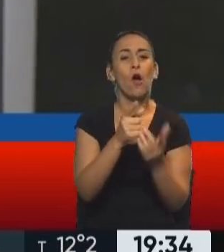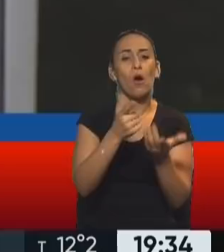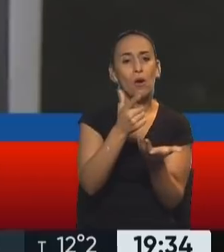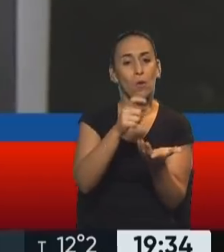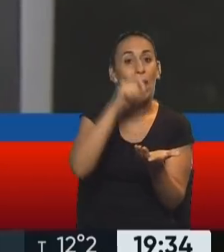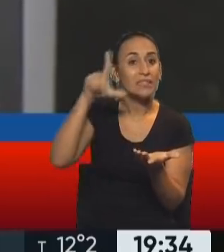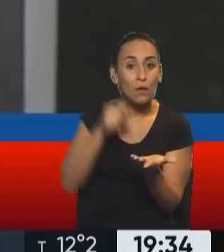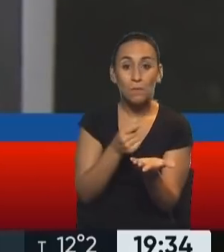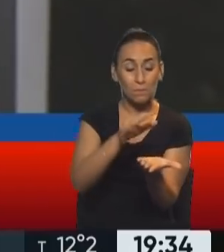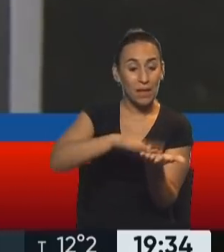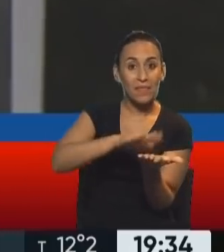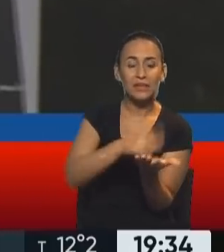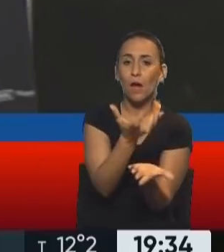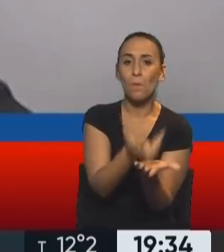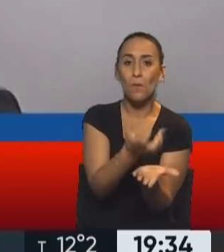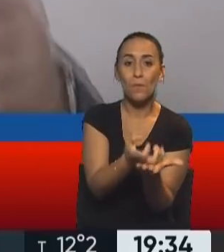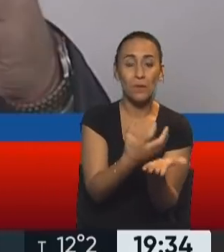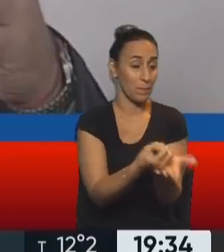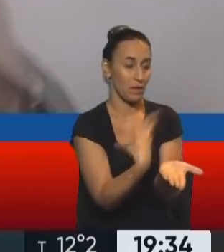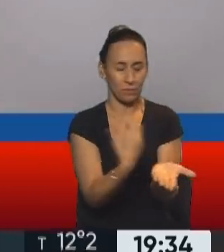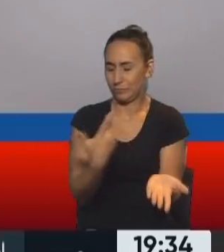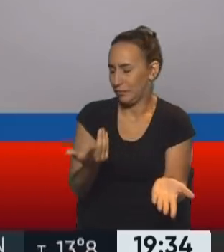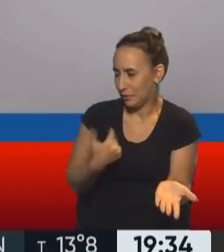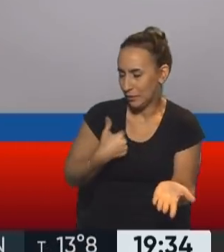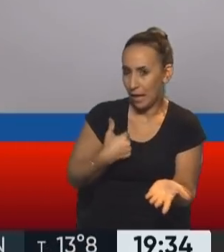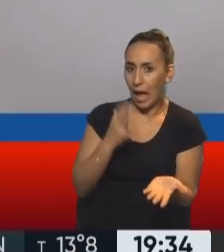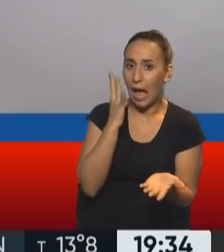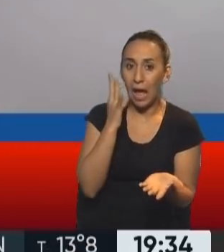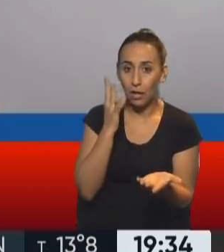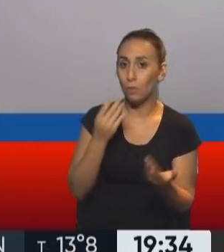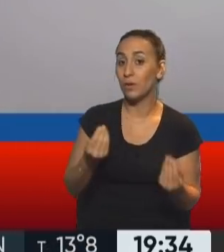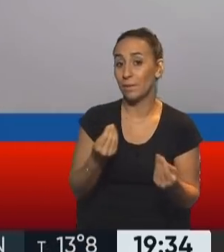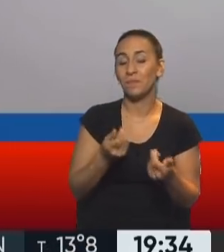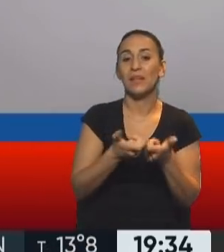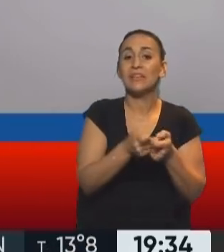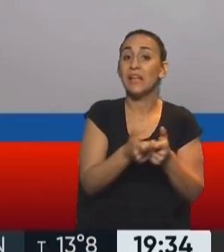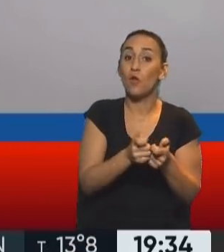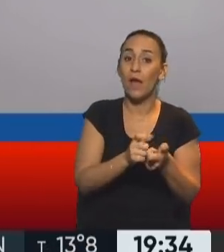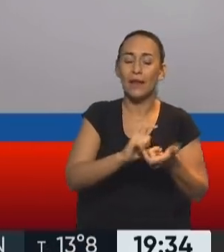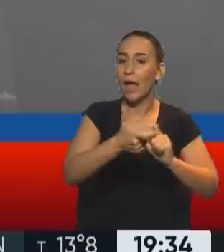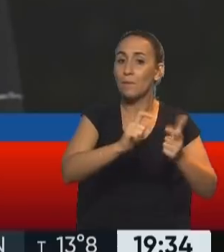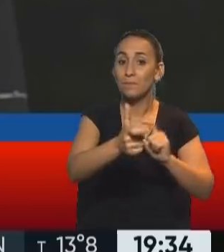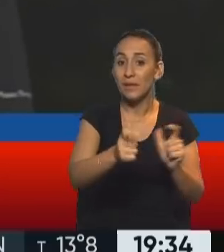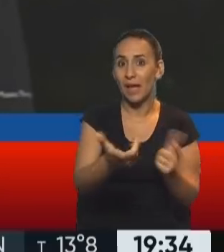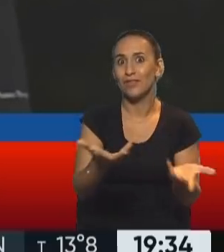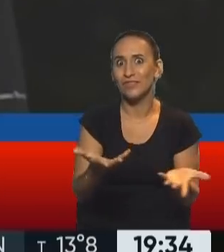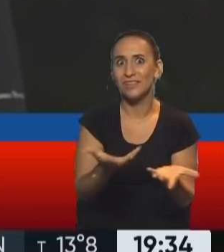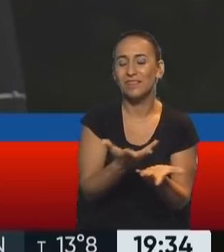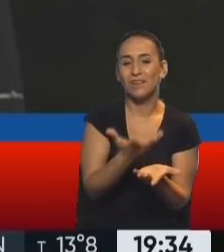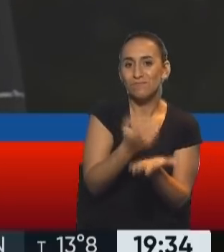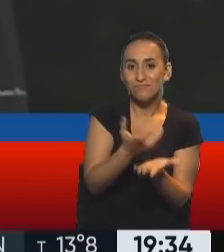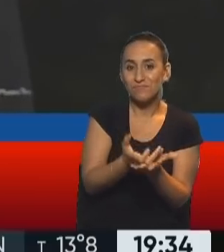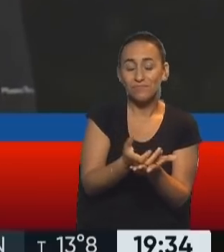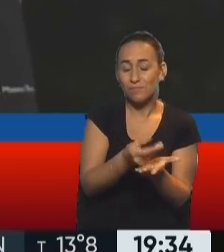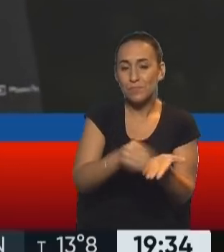hablamos. Rescaté algunas porque como, claro, uno va cambiando de celulares, muchas se pierden. Entonces yo